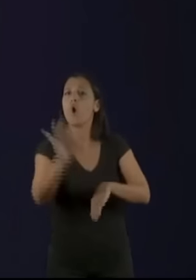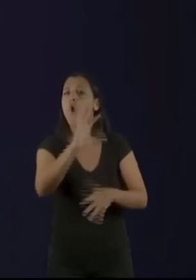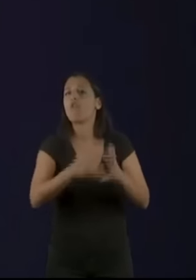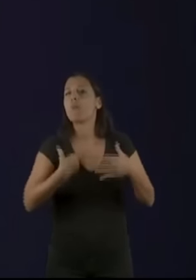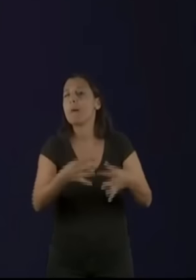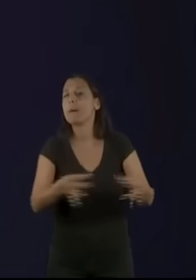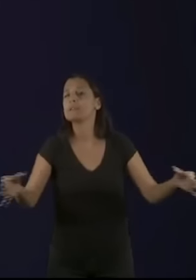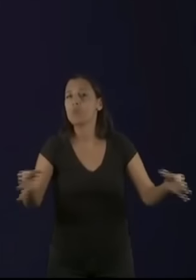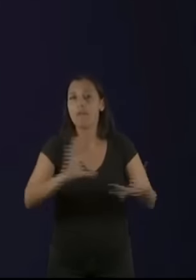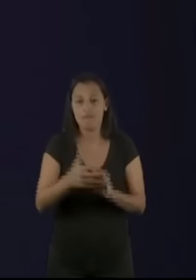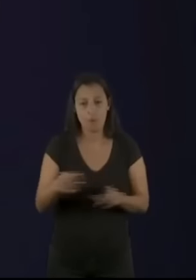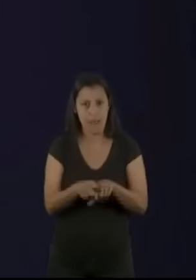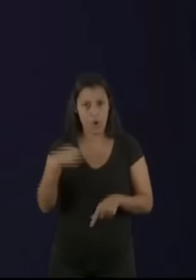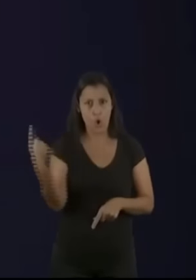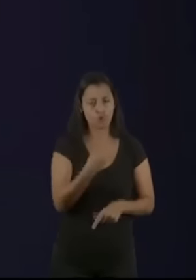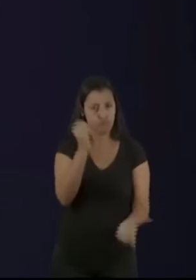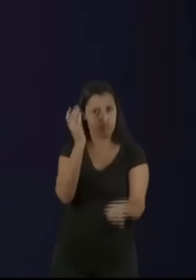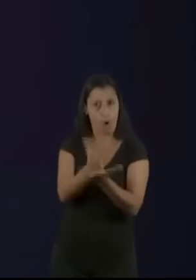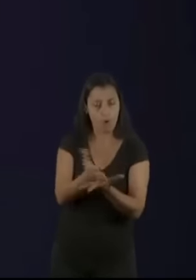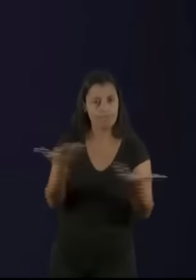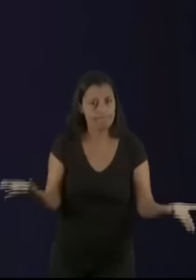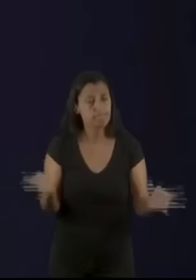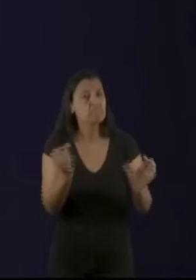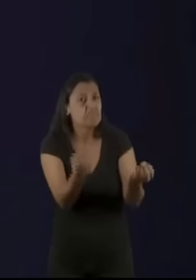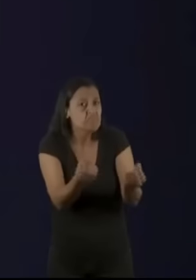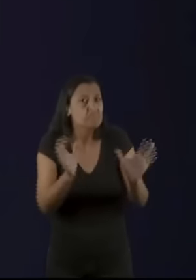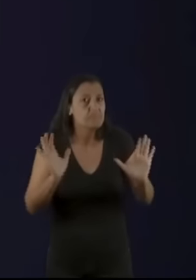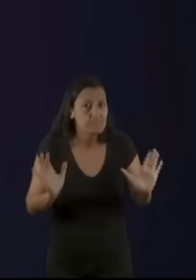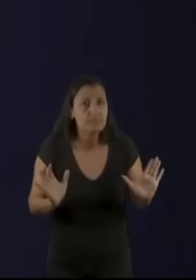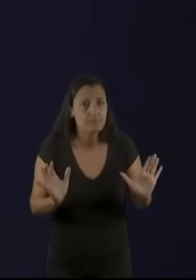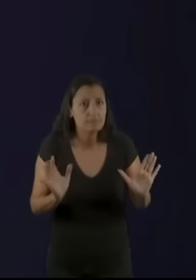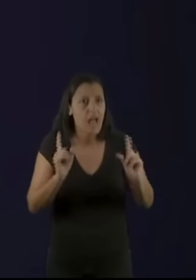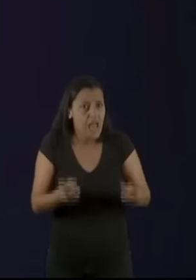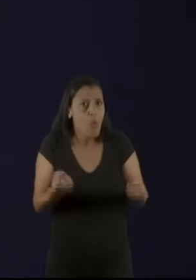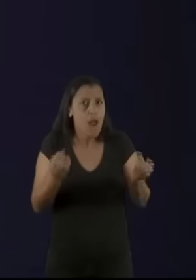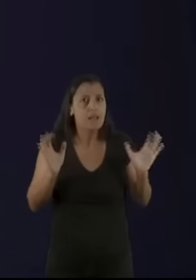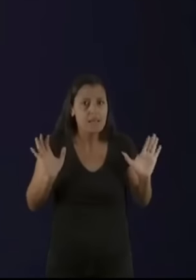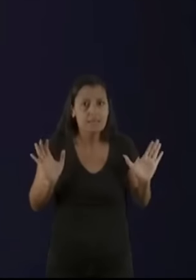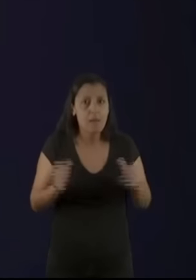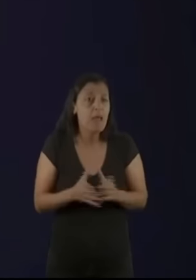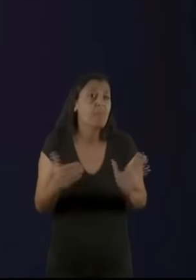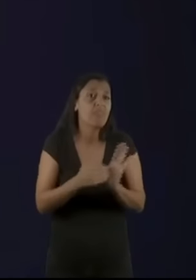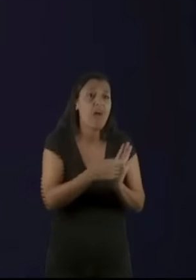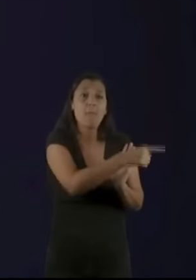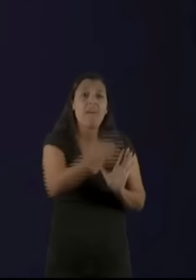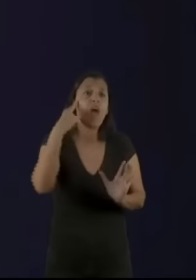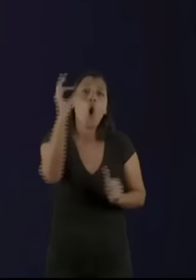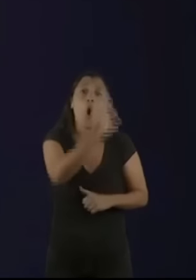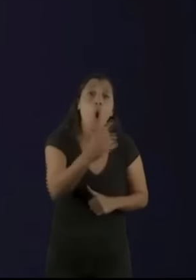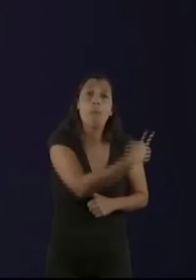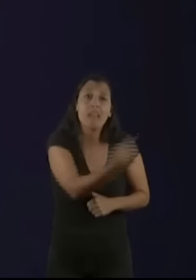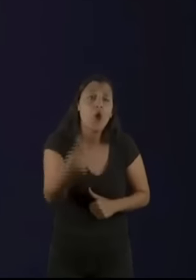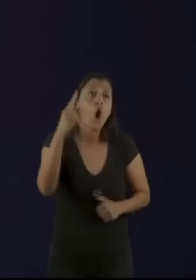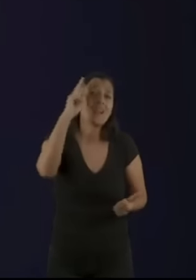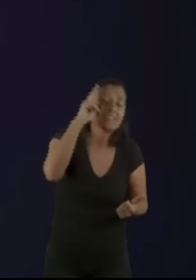con nosotros pero bueno está bien A ver la las opiniones las respetamos sean de